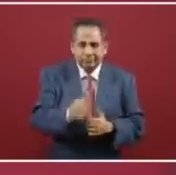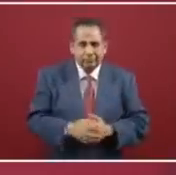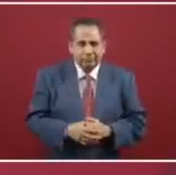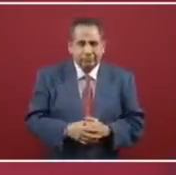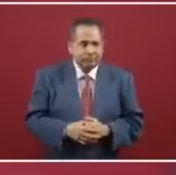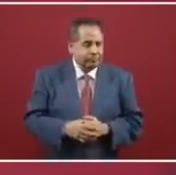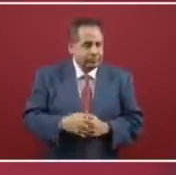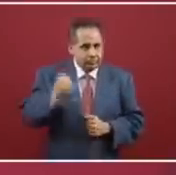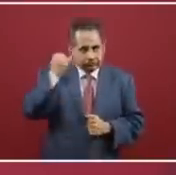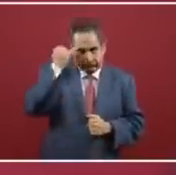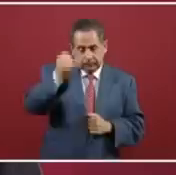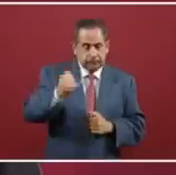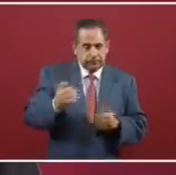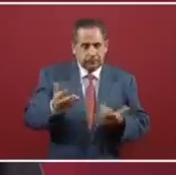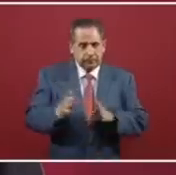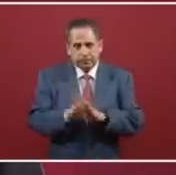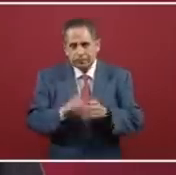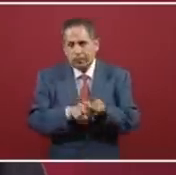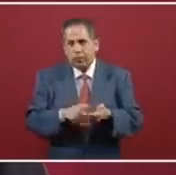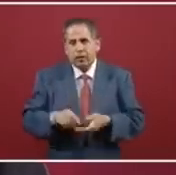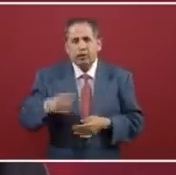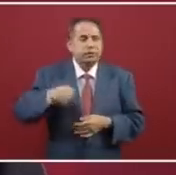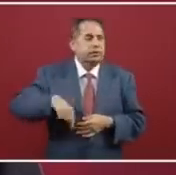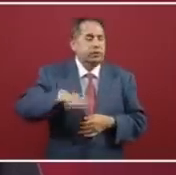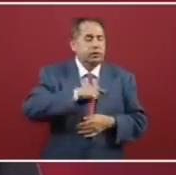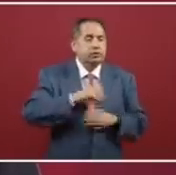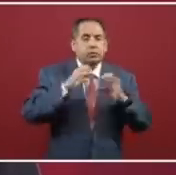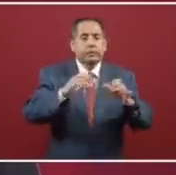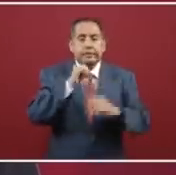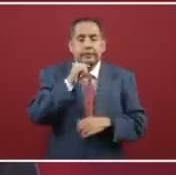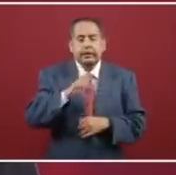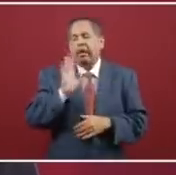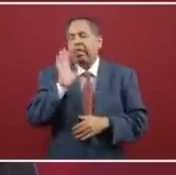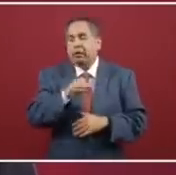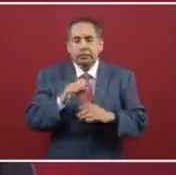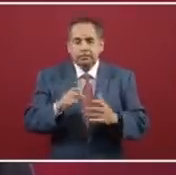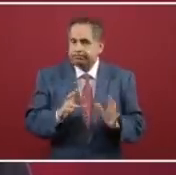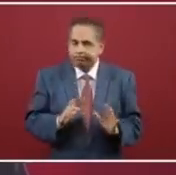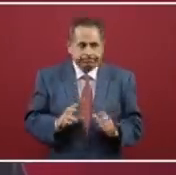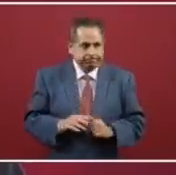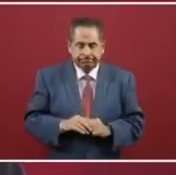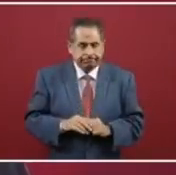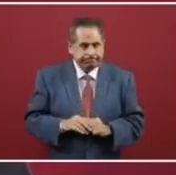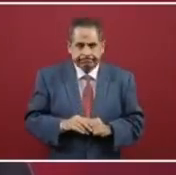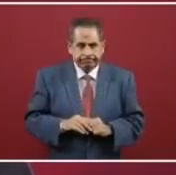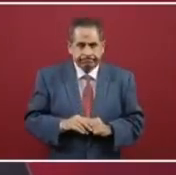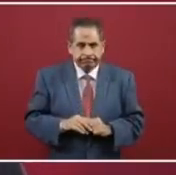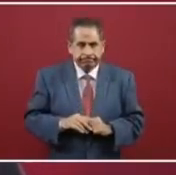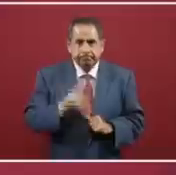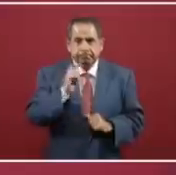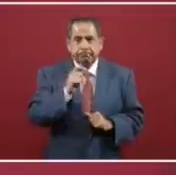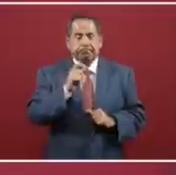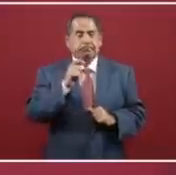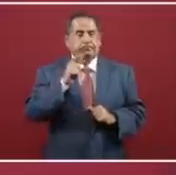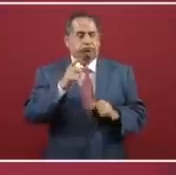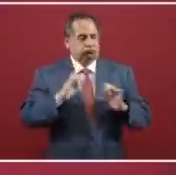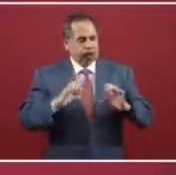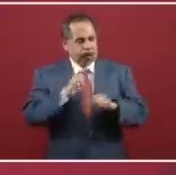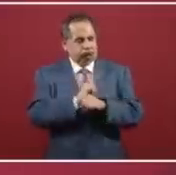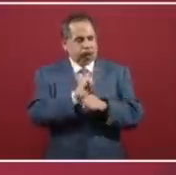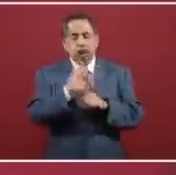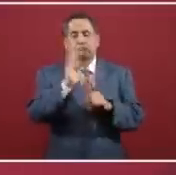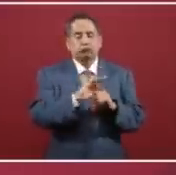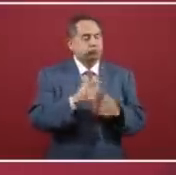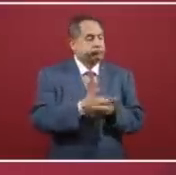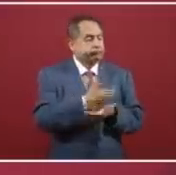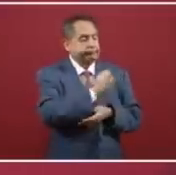imagínense que nosotros no cuidemos eso y que la refinería no se